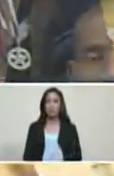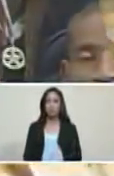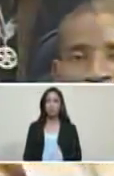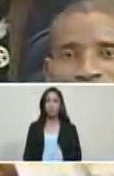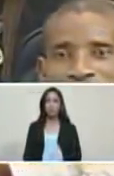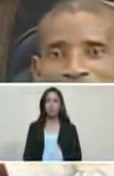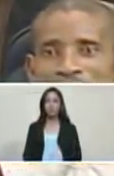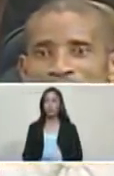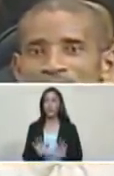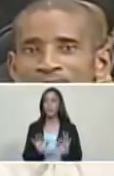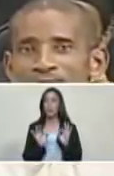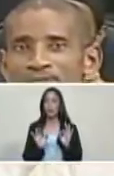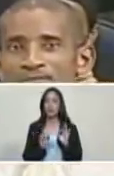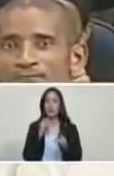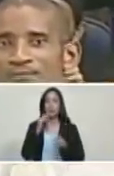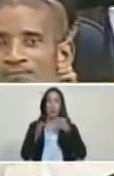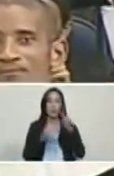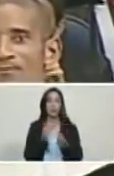concisas,